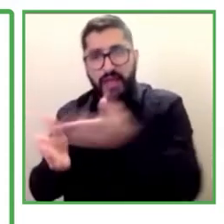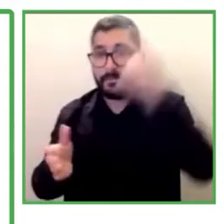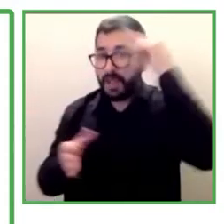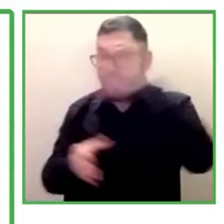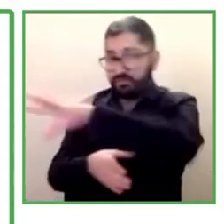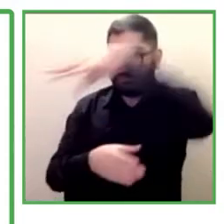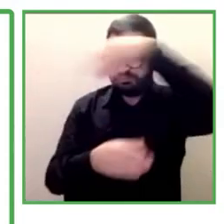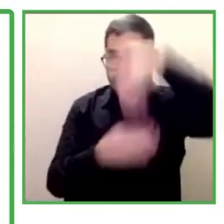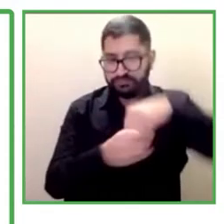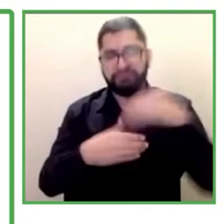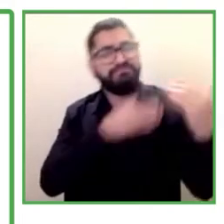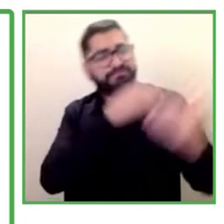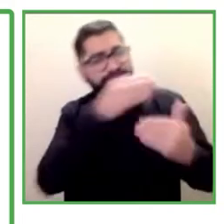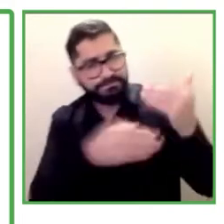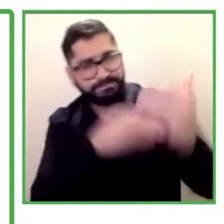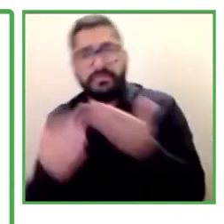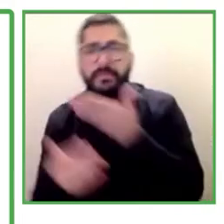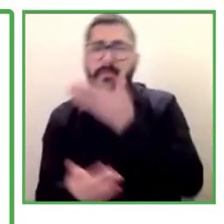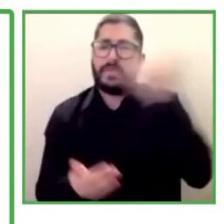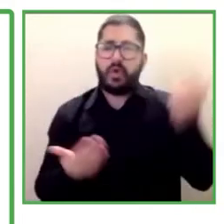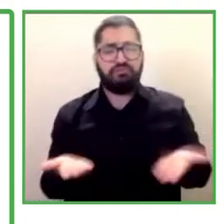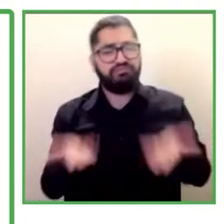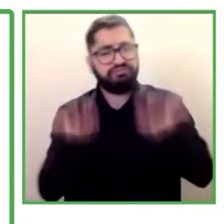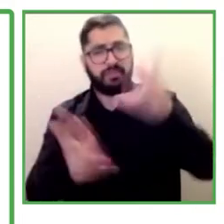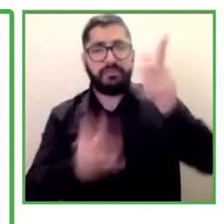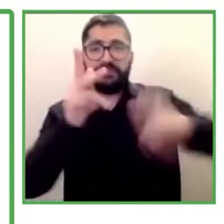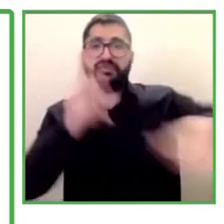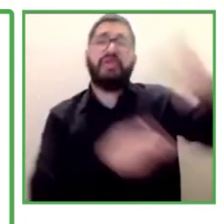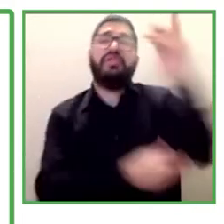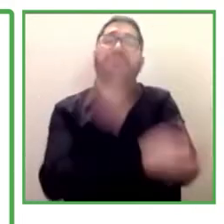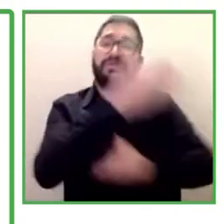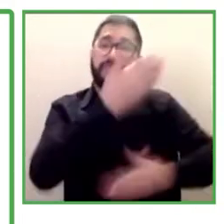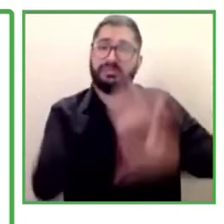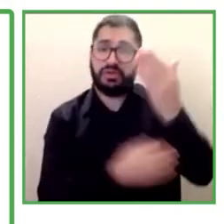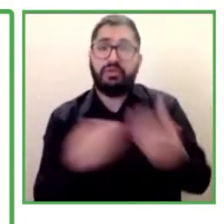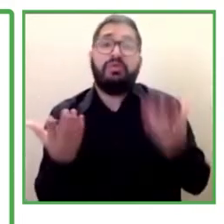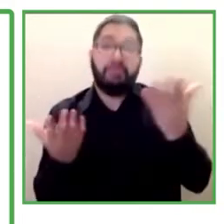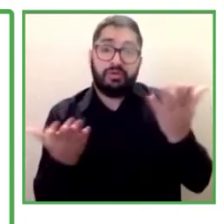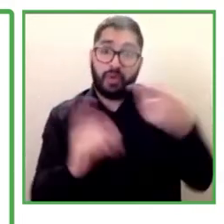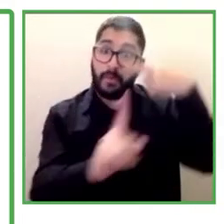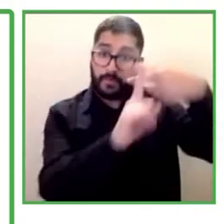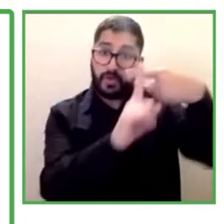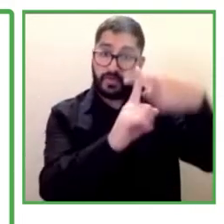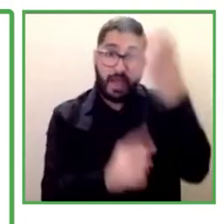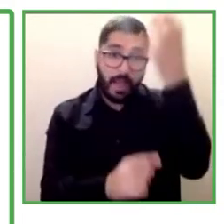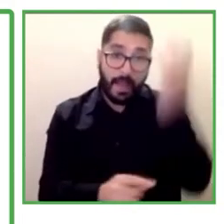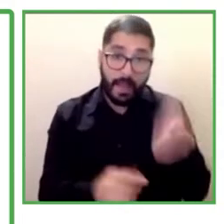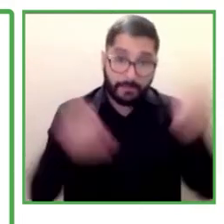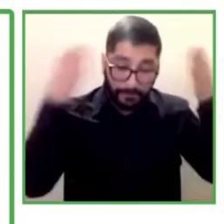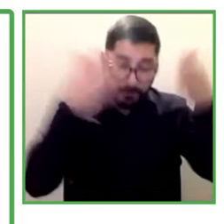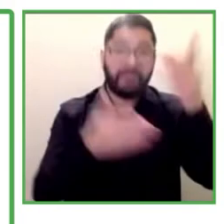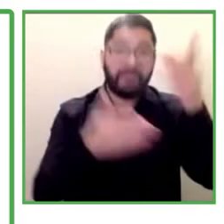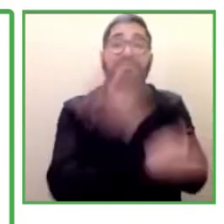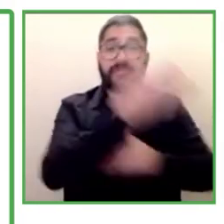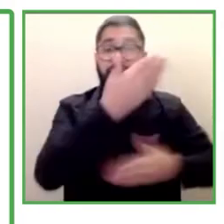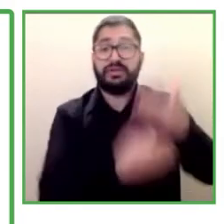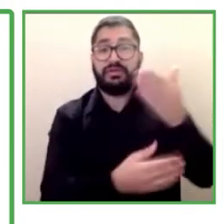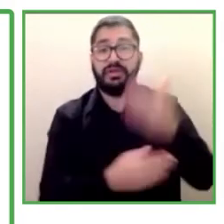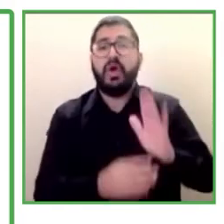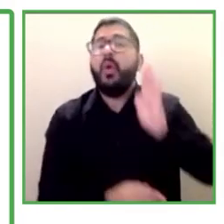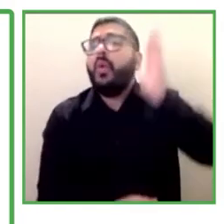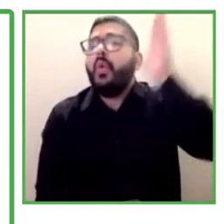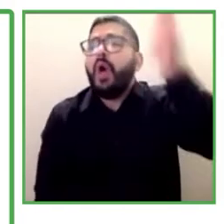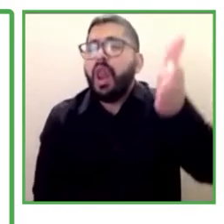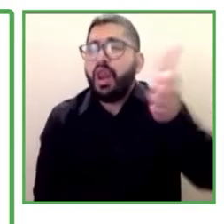con discapacidad. Con las organizaciones de personas con discapacidad para cualificar la incidencia que ellos hacen en